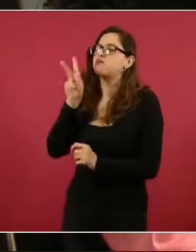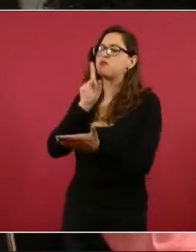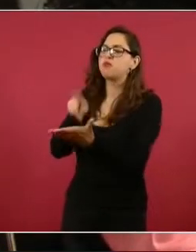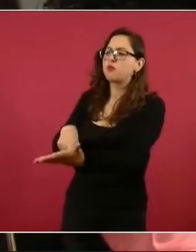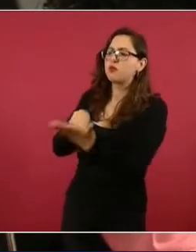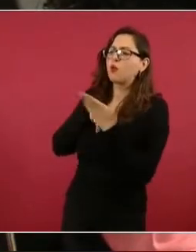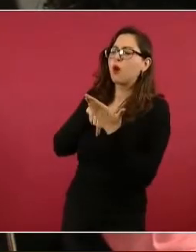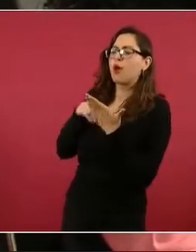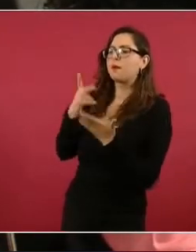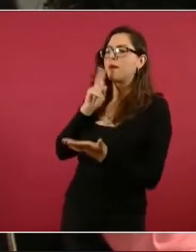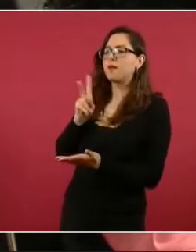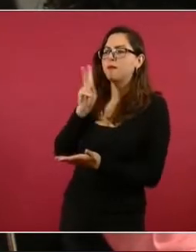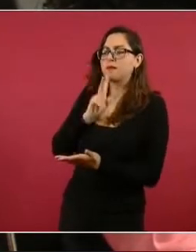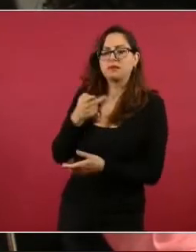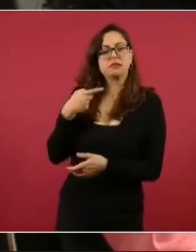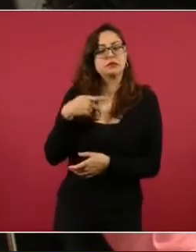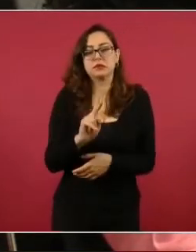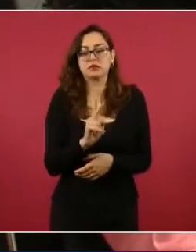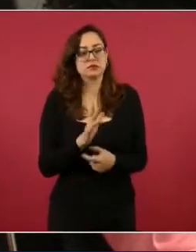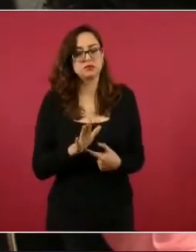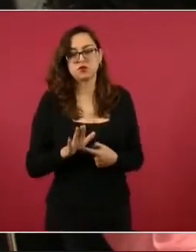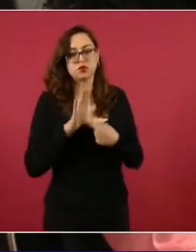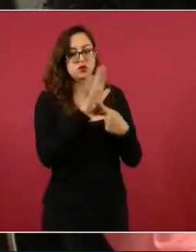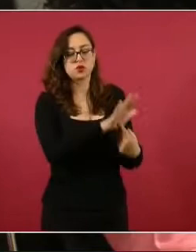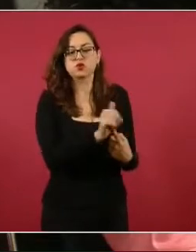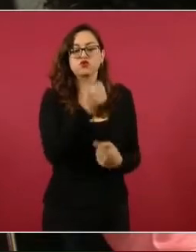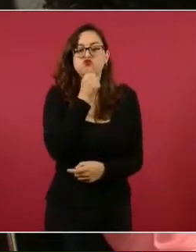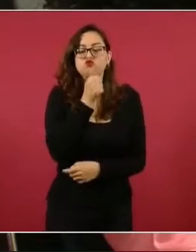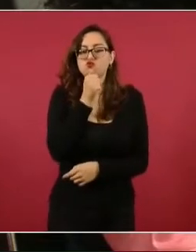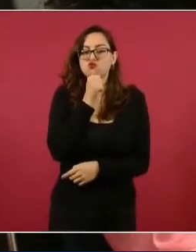hay una reticencia de eso. También a la par